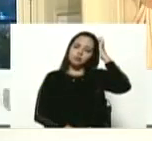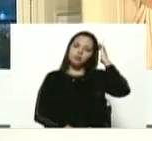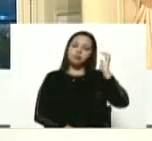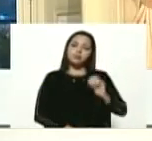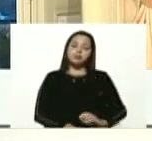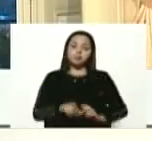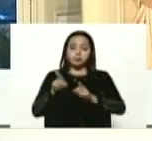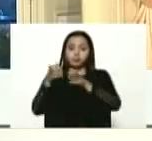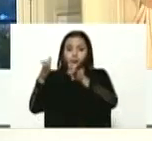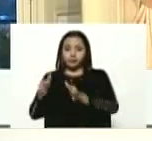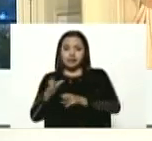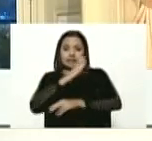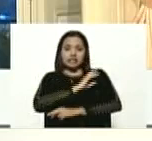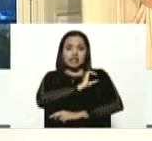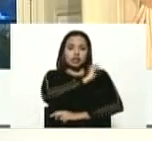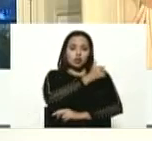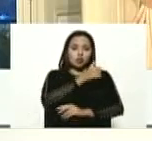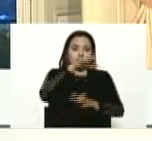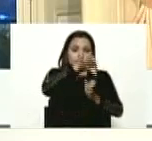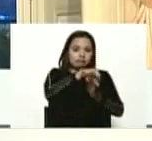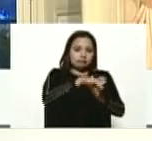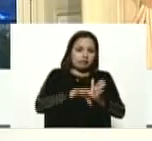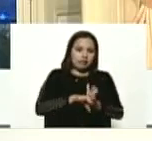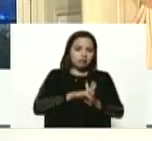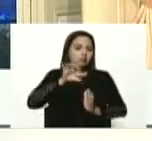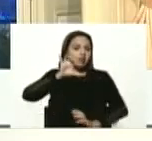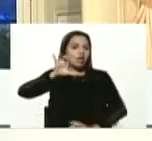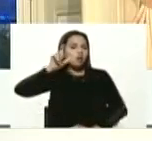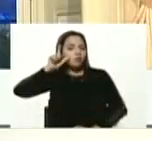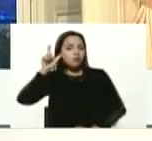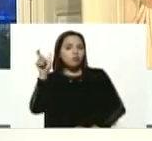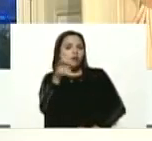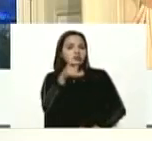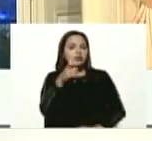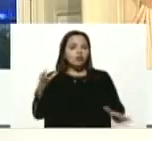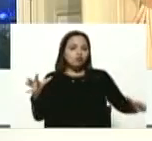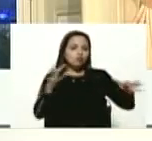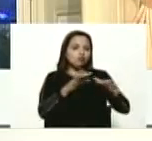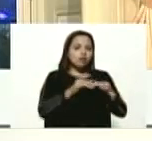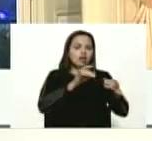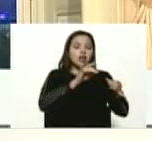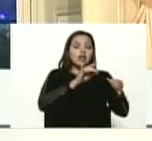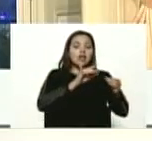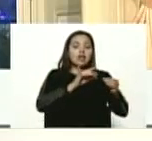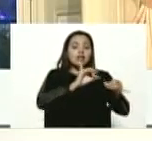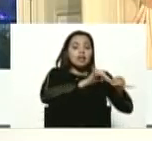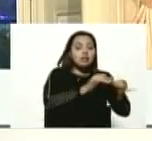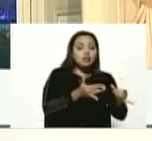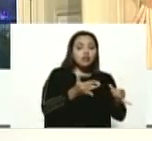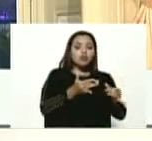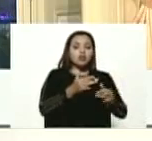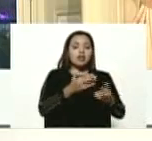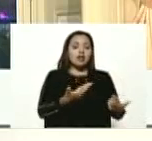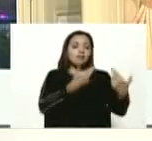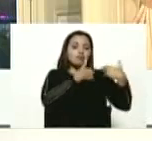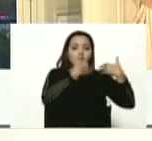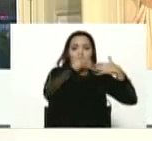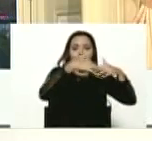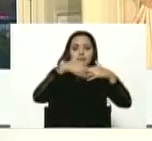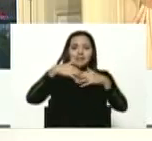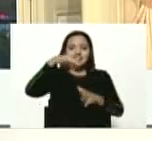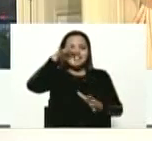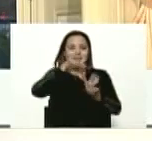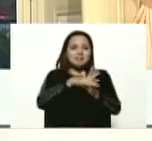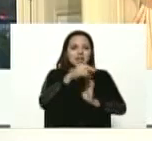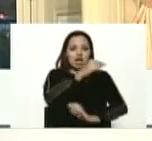director agrícola del estado Guárico, con el ingeniero Rodolfo Moreno, gerente general de la planta Semilla